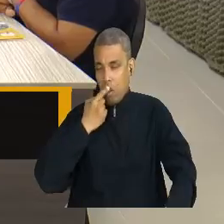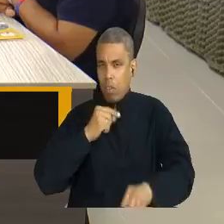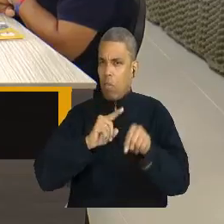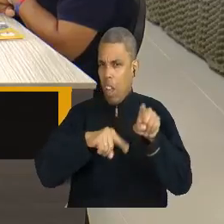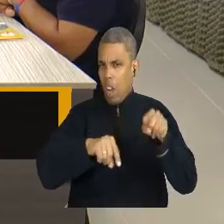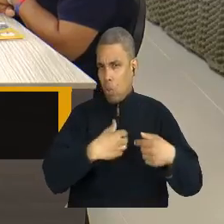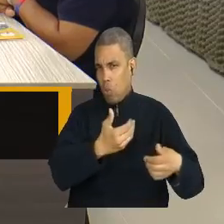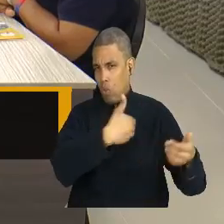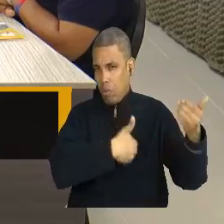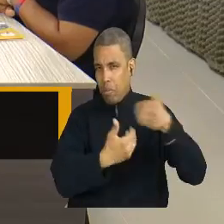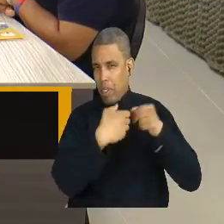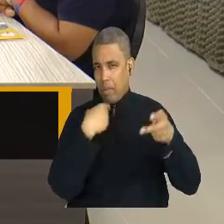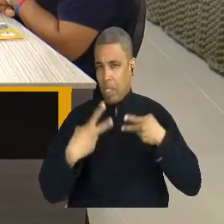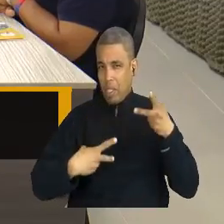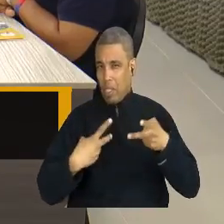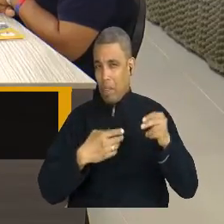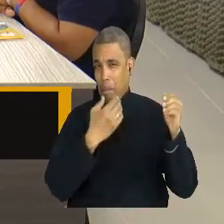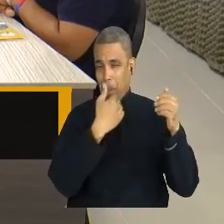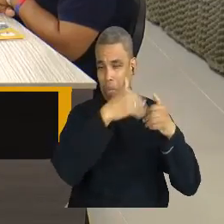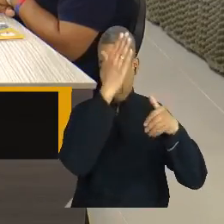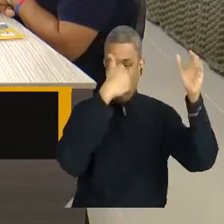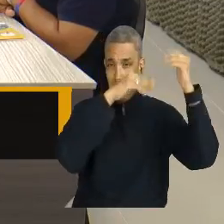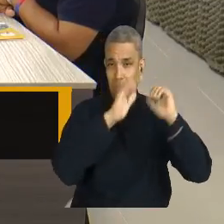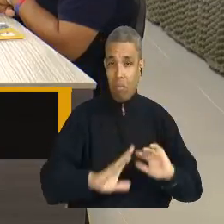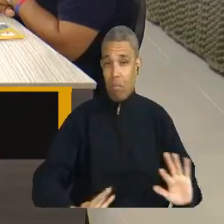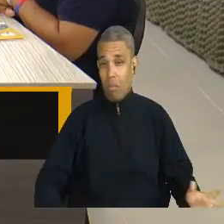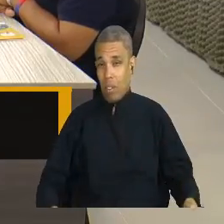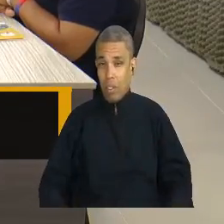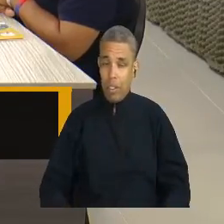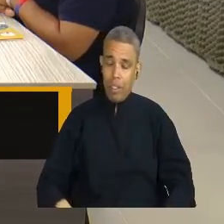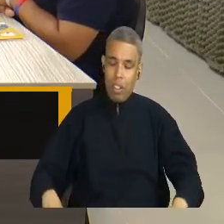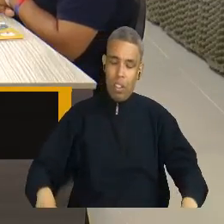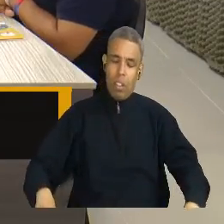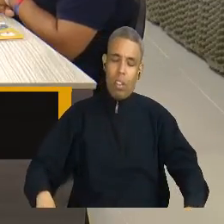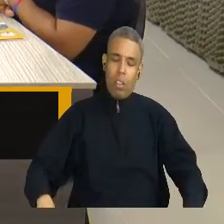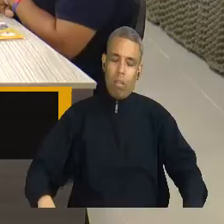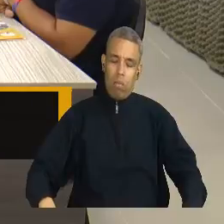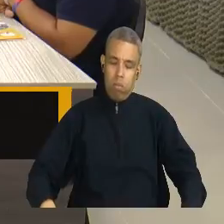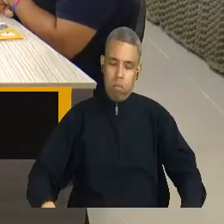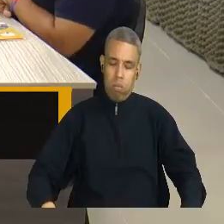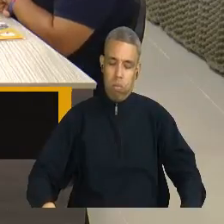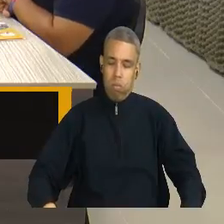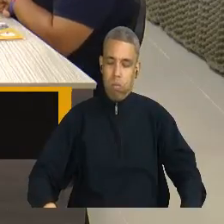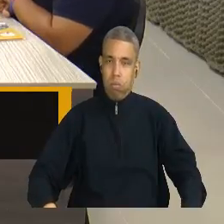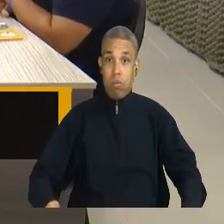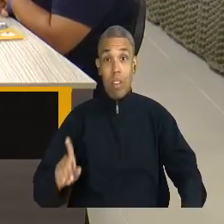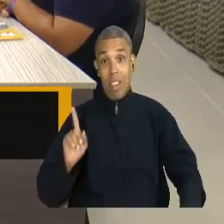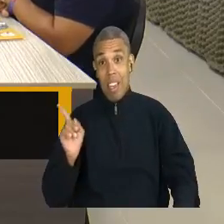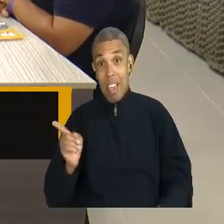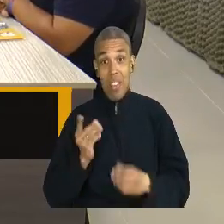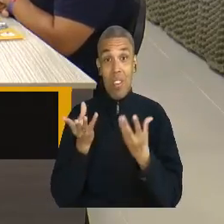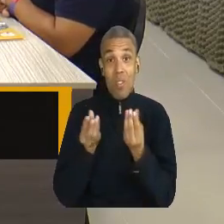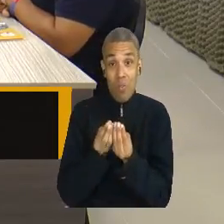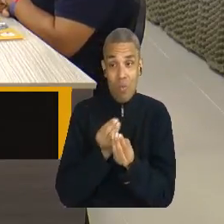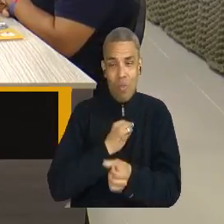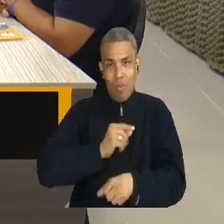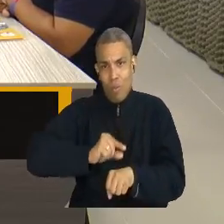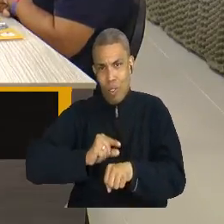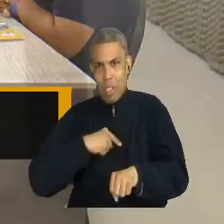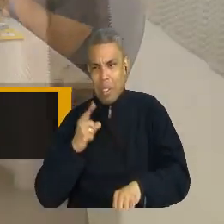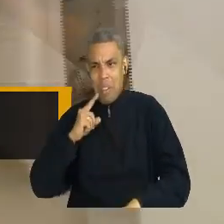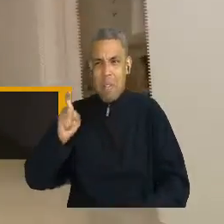pero estas maravillosas personas llegan con su linda sonrisa, con sus buenas actividades y con su linda iniciativa para